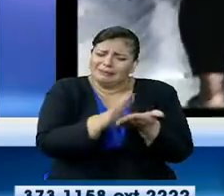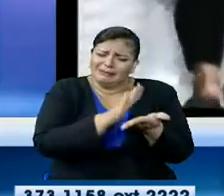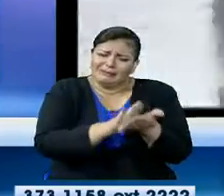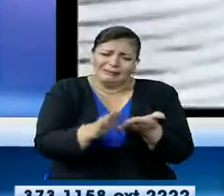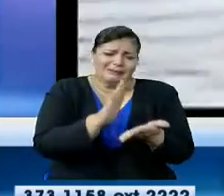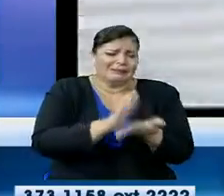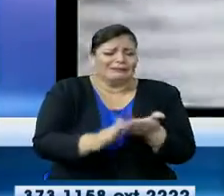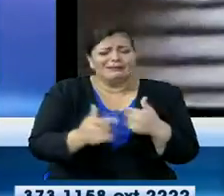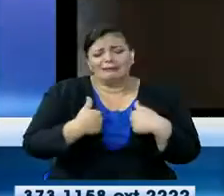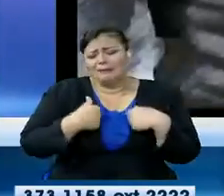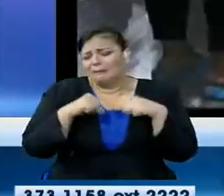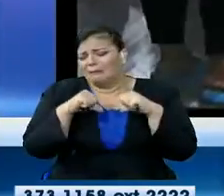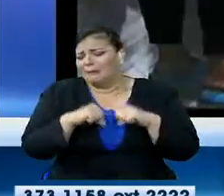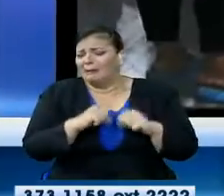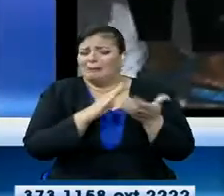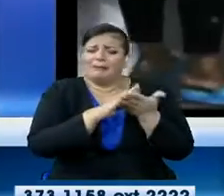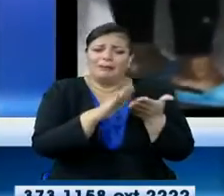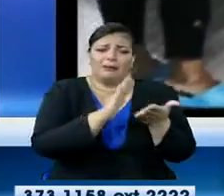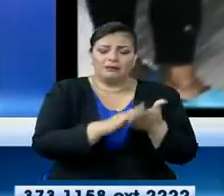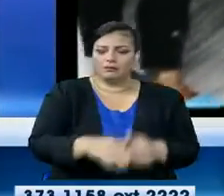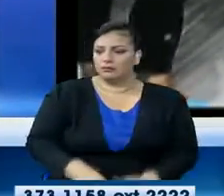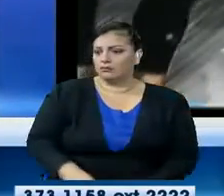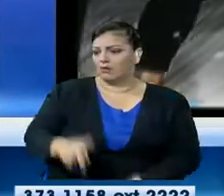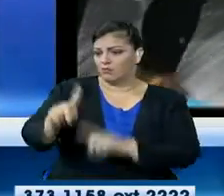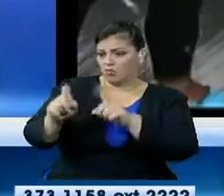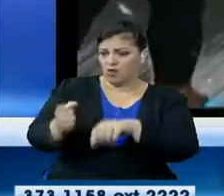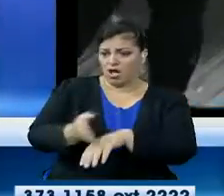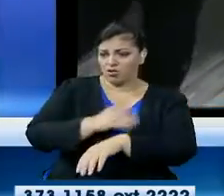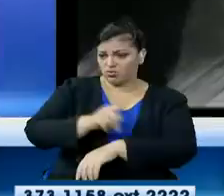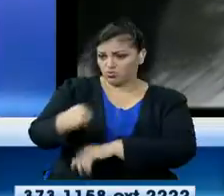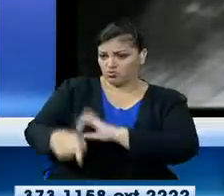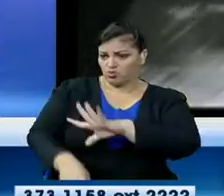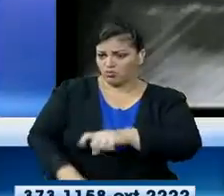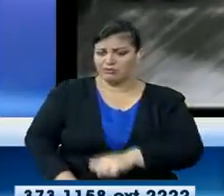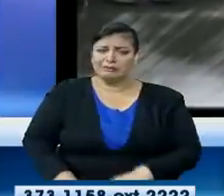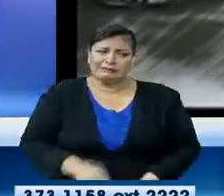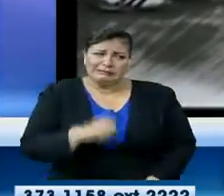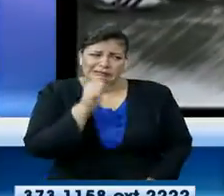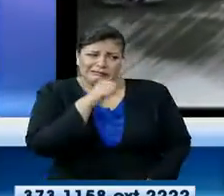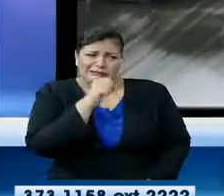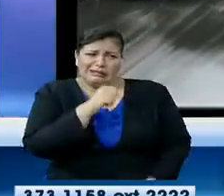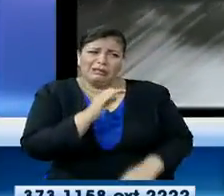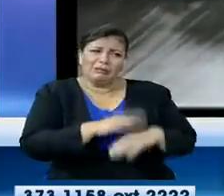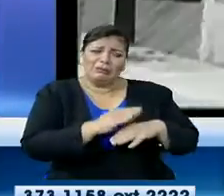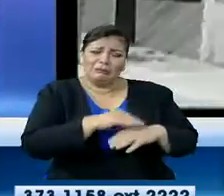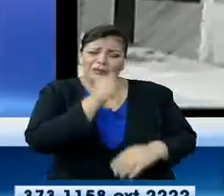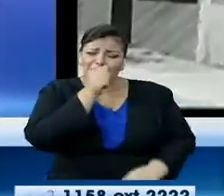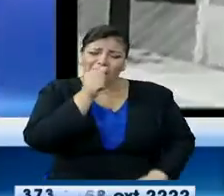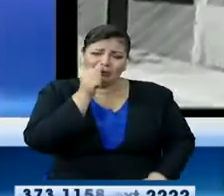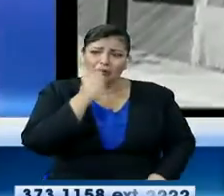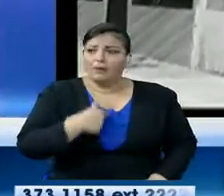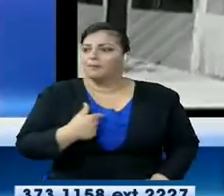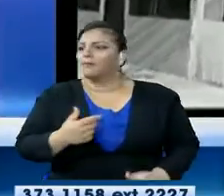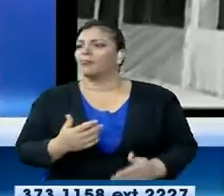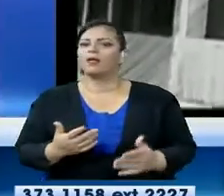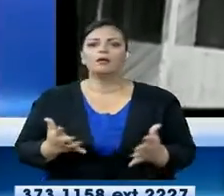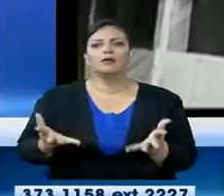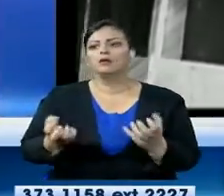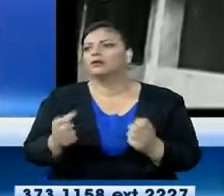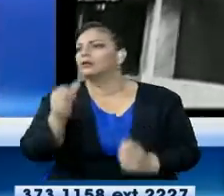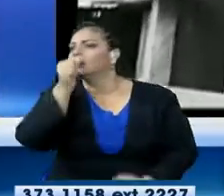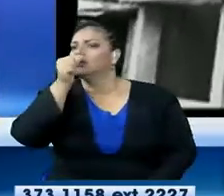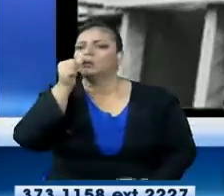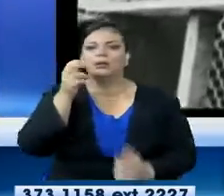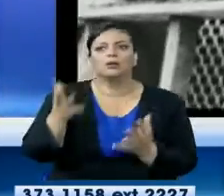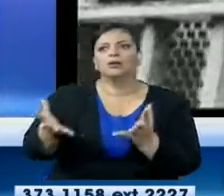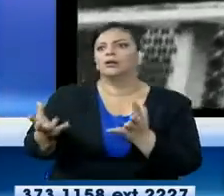mal. ¿Pero usted ya ha robado otras veces? Sí, varias veces, por la droga. Y a la desesperación de la droga, de una casa